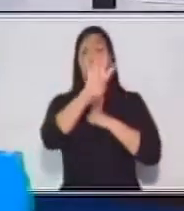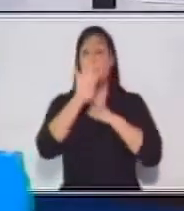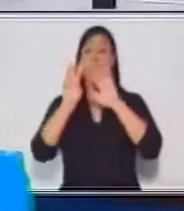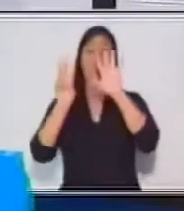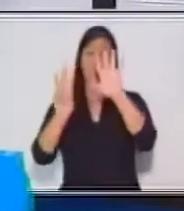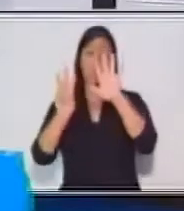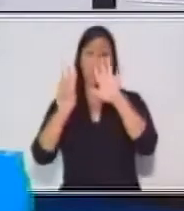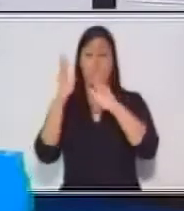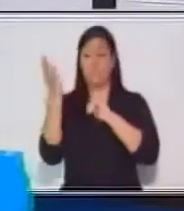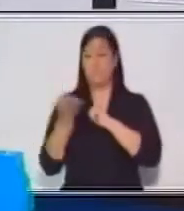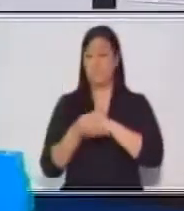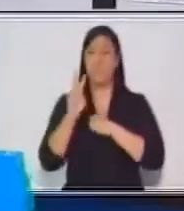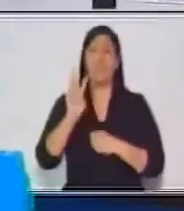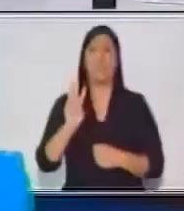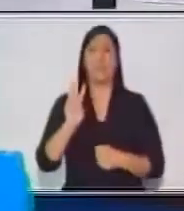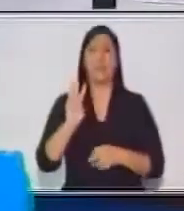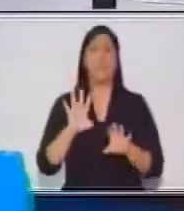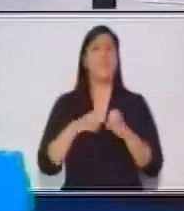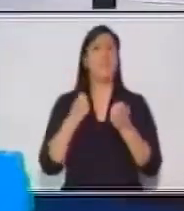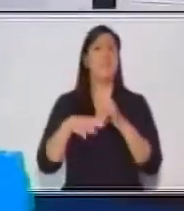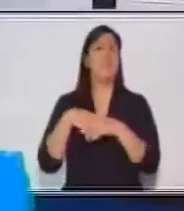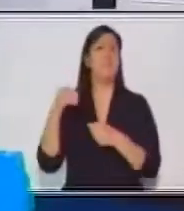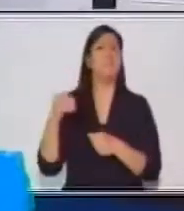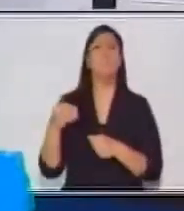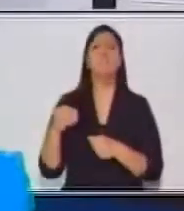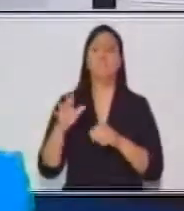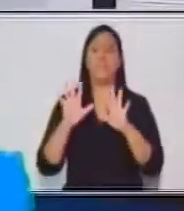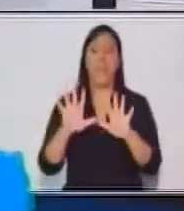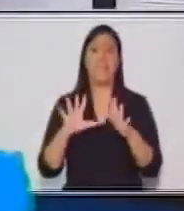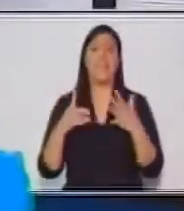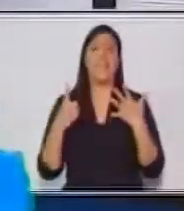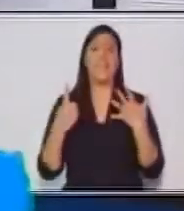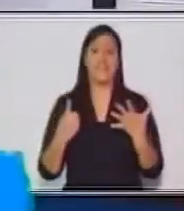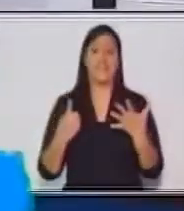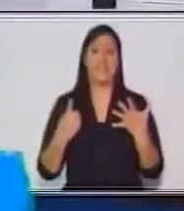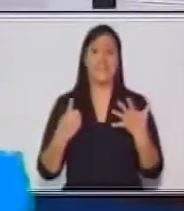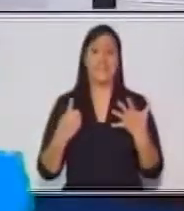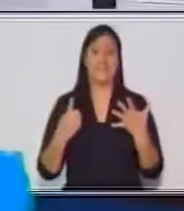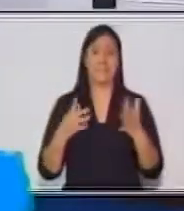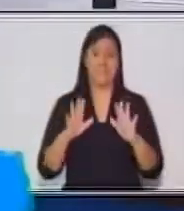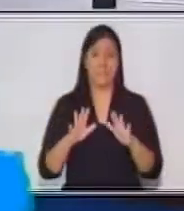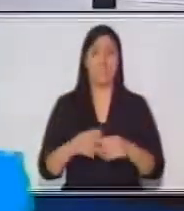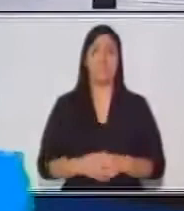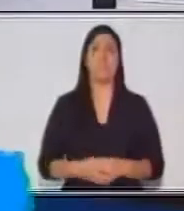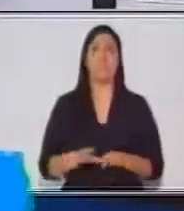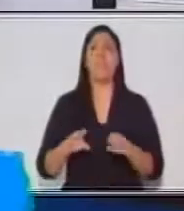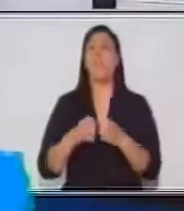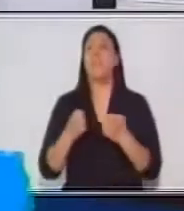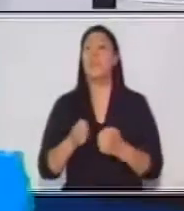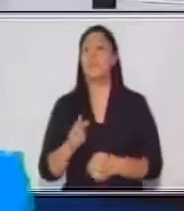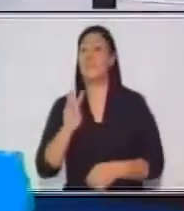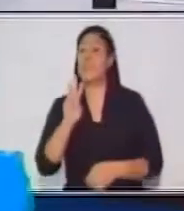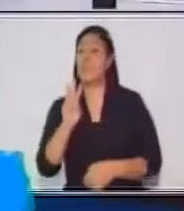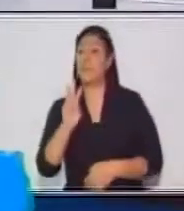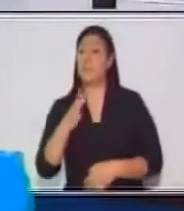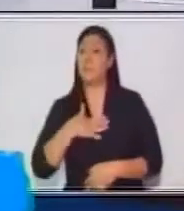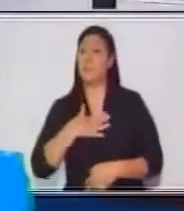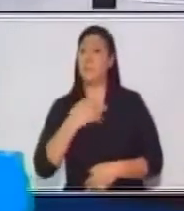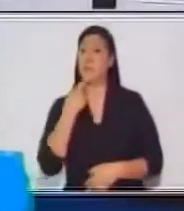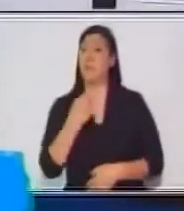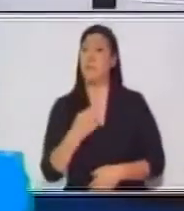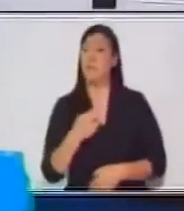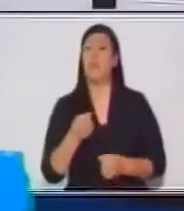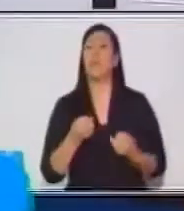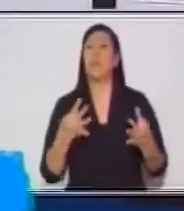es? 16. Entonces, para 3 mi resultado es